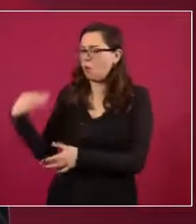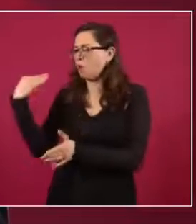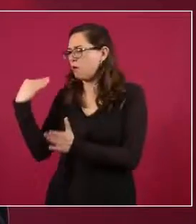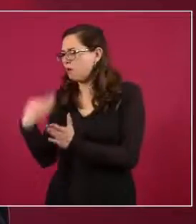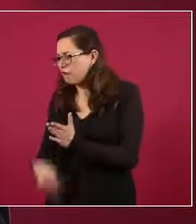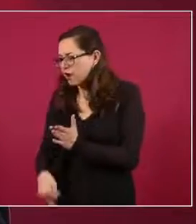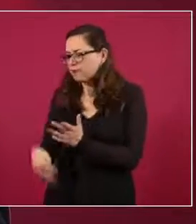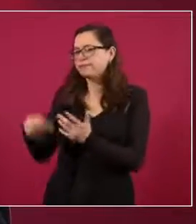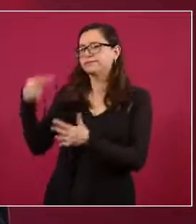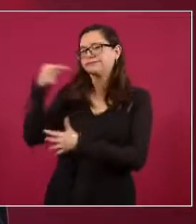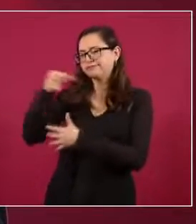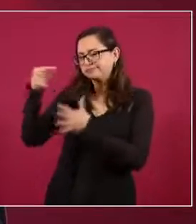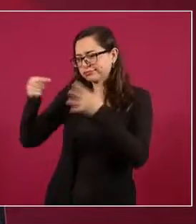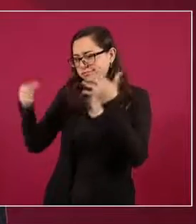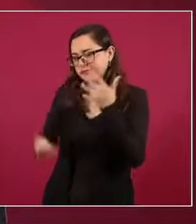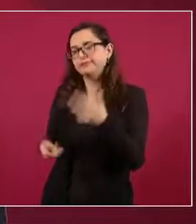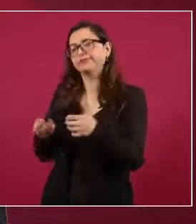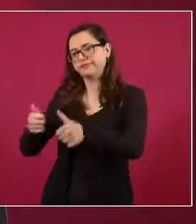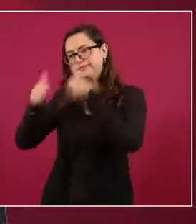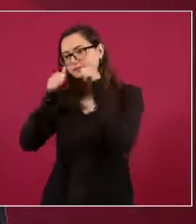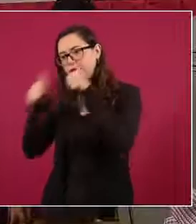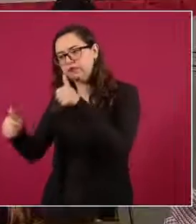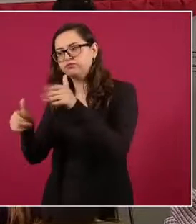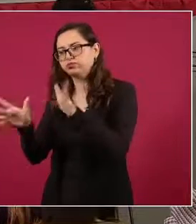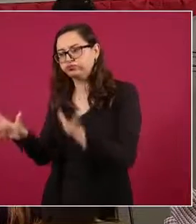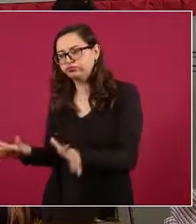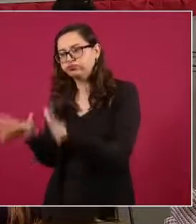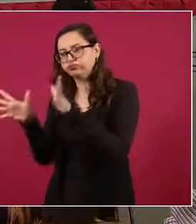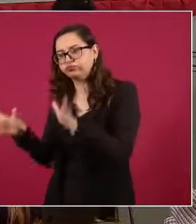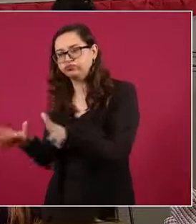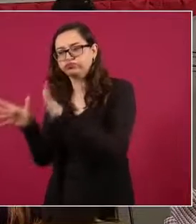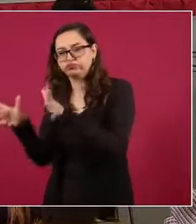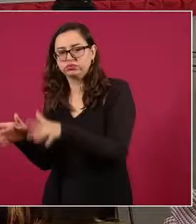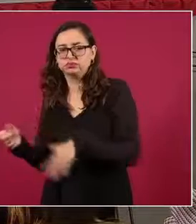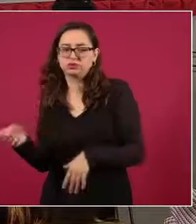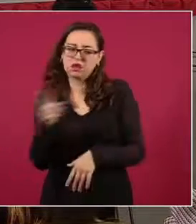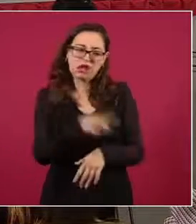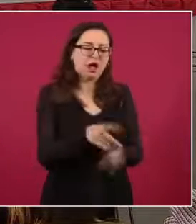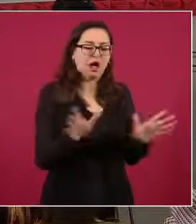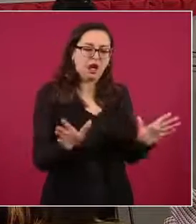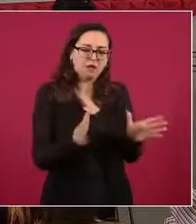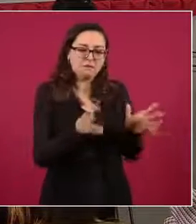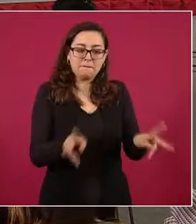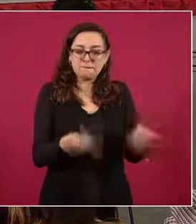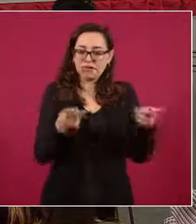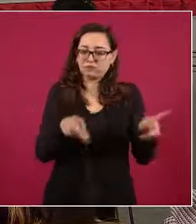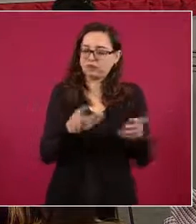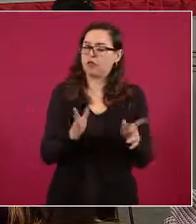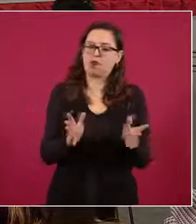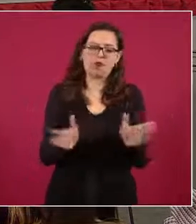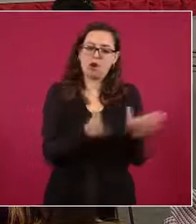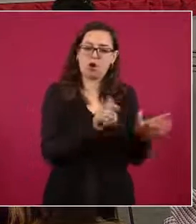los años previos a este gobierno. Entonces, seguimos avanzando con eso. Muchas gracias.